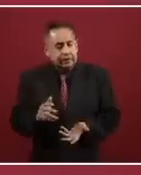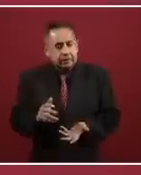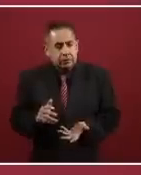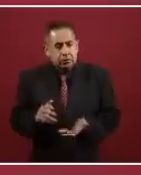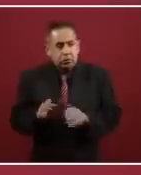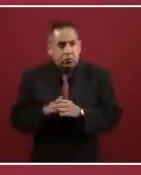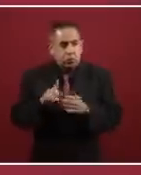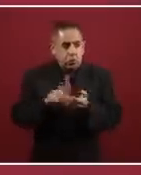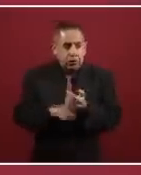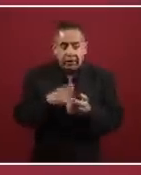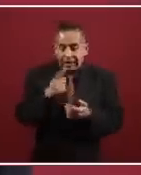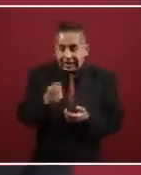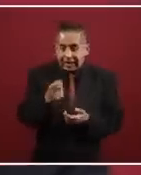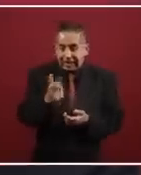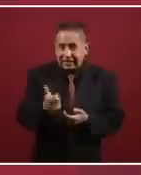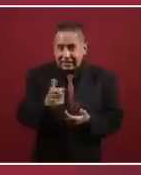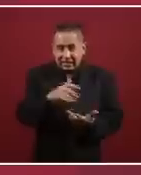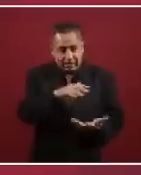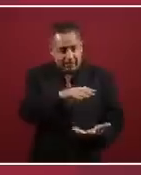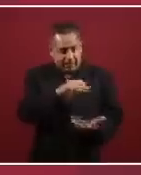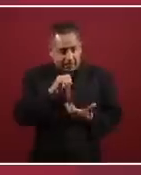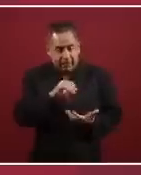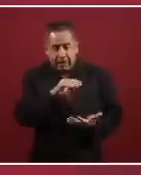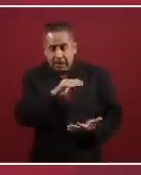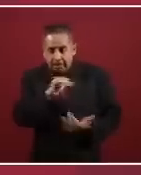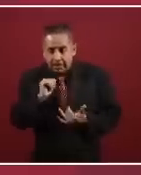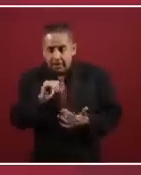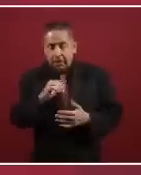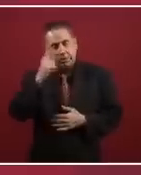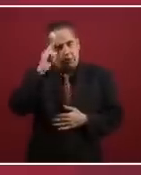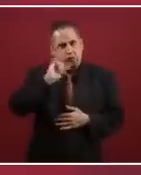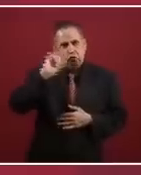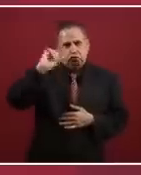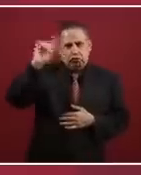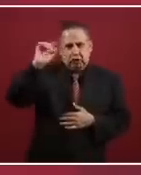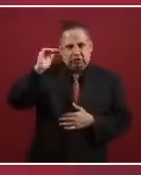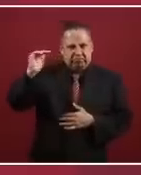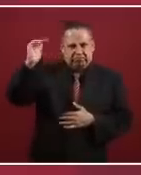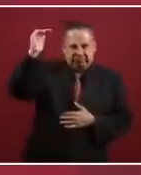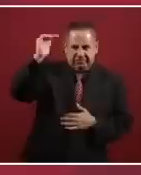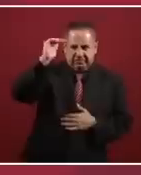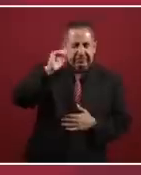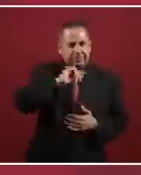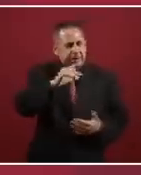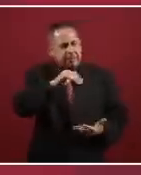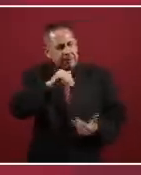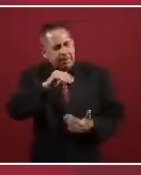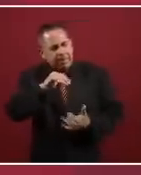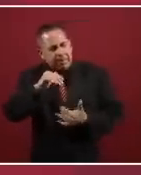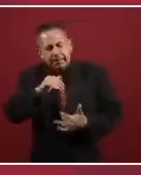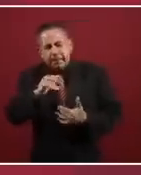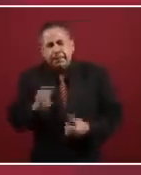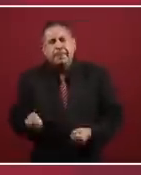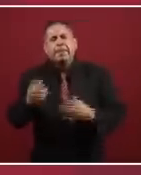Mantener esa caja de ahorro especial para altos funcionarios significaba